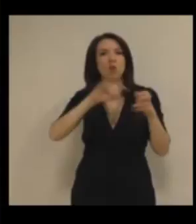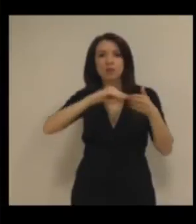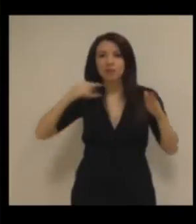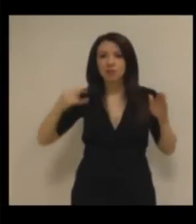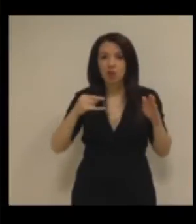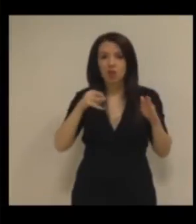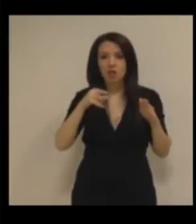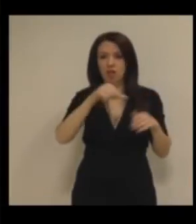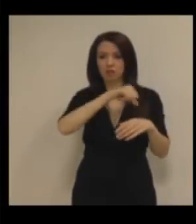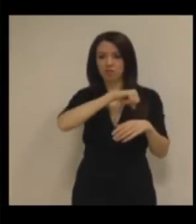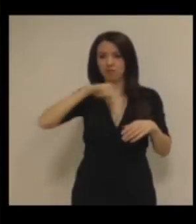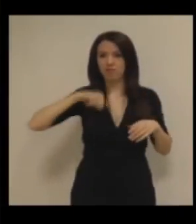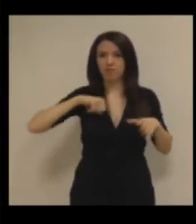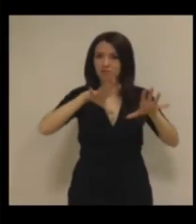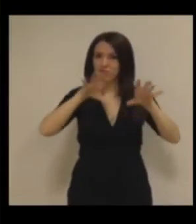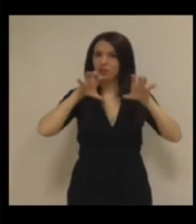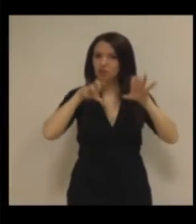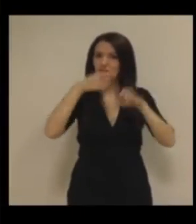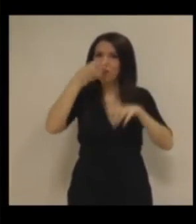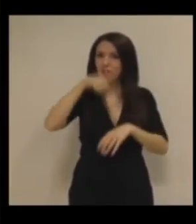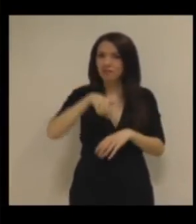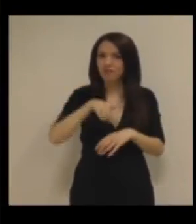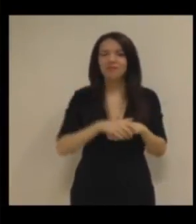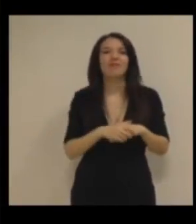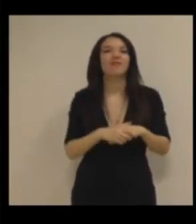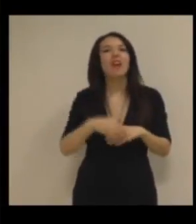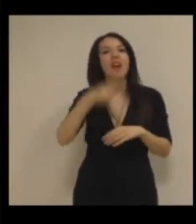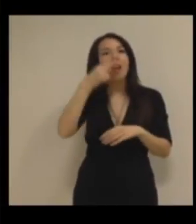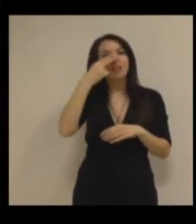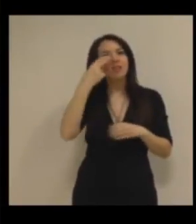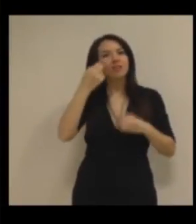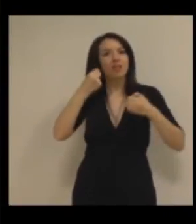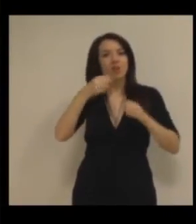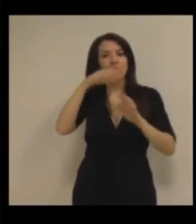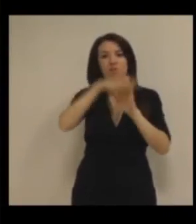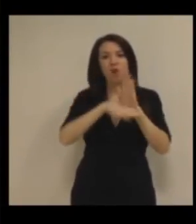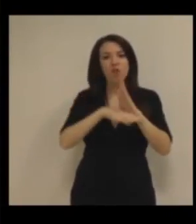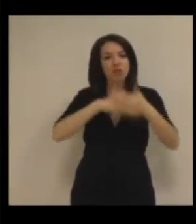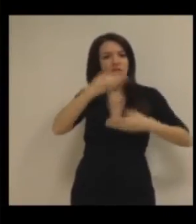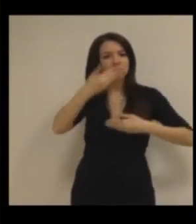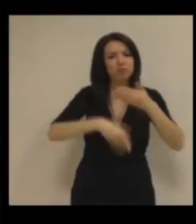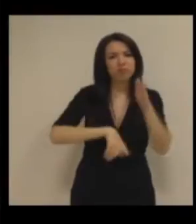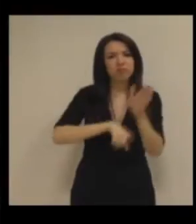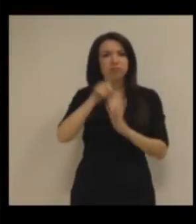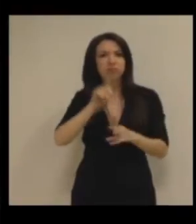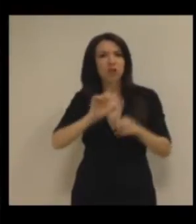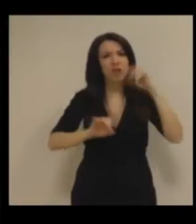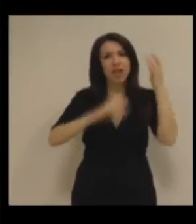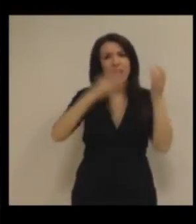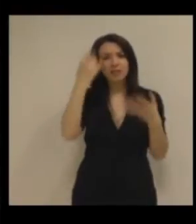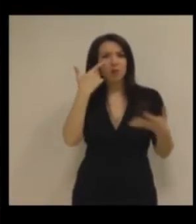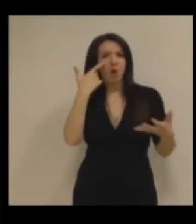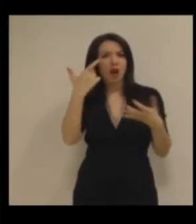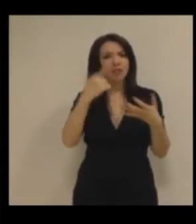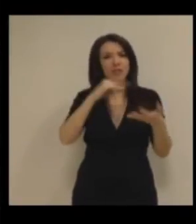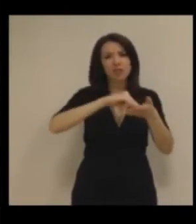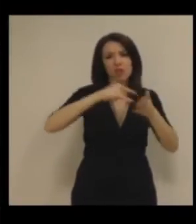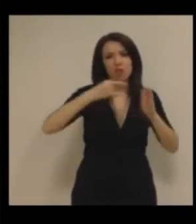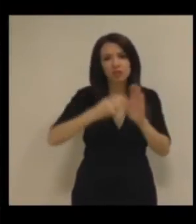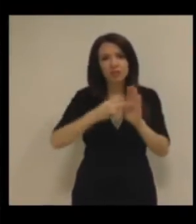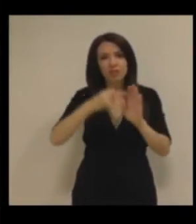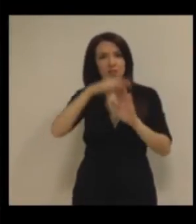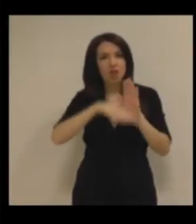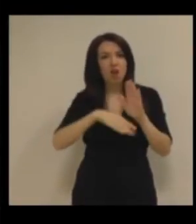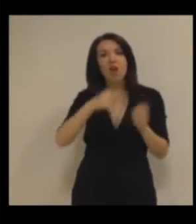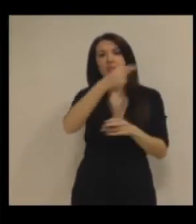nuevas tecnologías, autodidacta además, con gran interés por los procesos y desarrollos creativos, artísticos, tecnológicos,